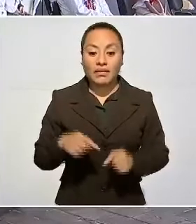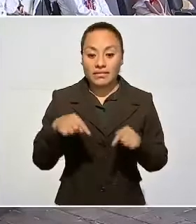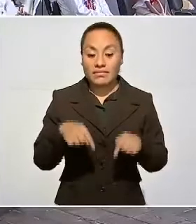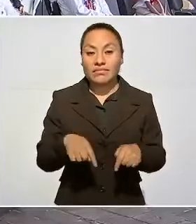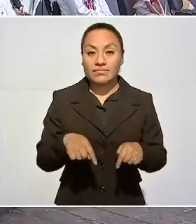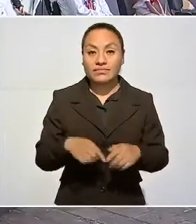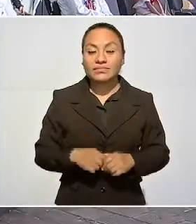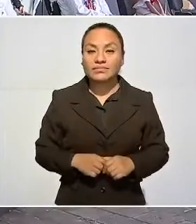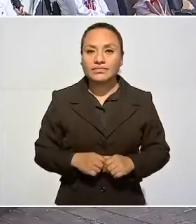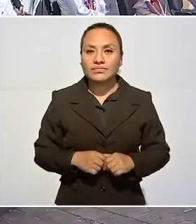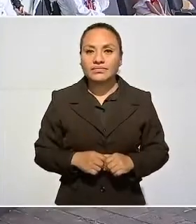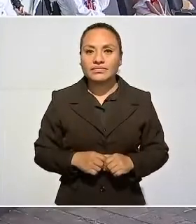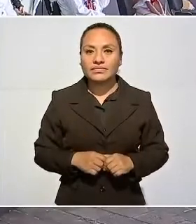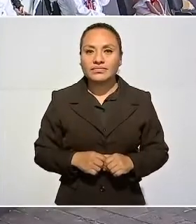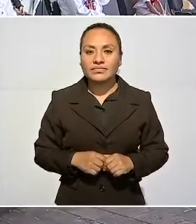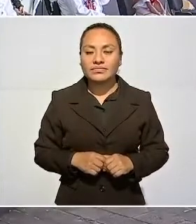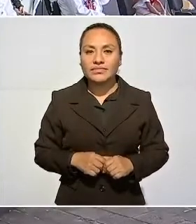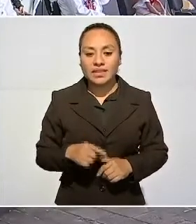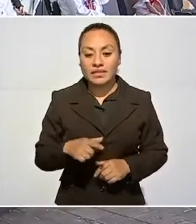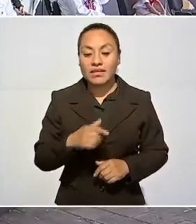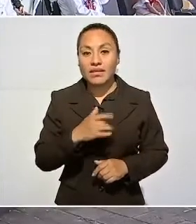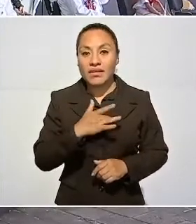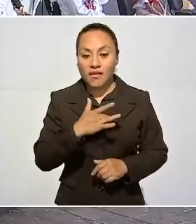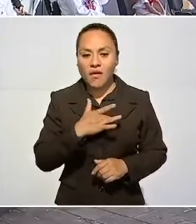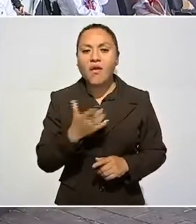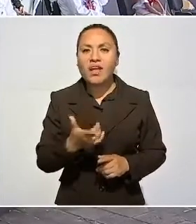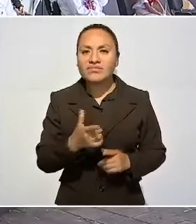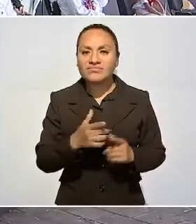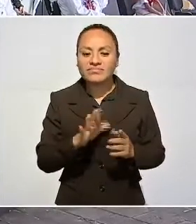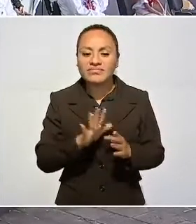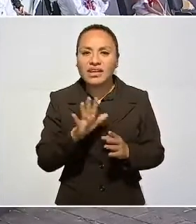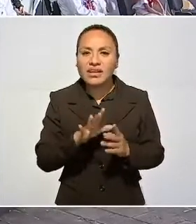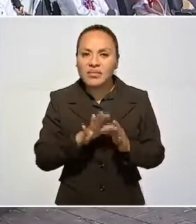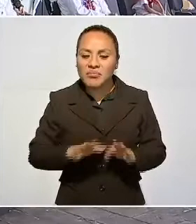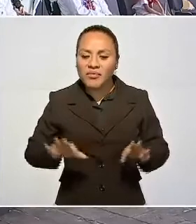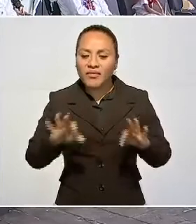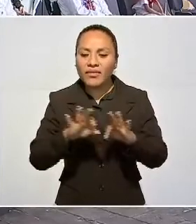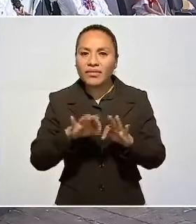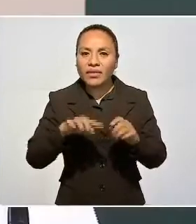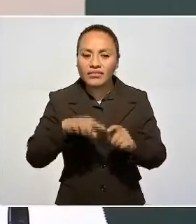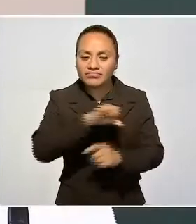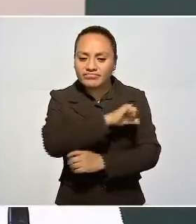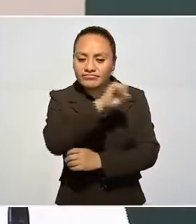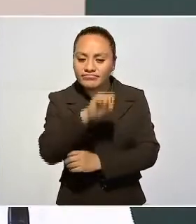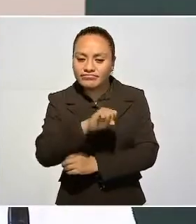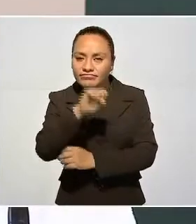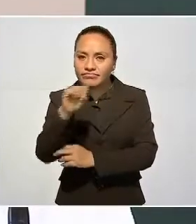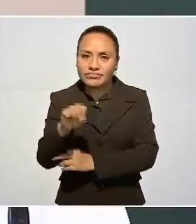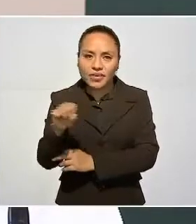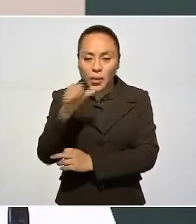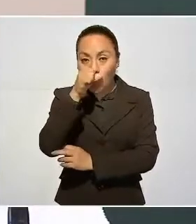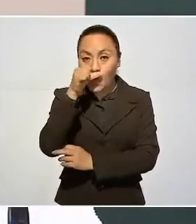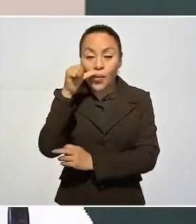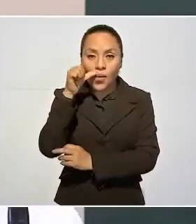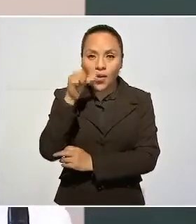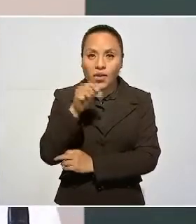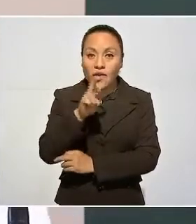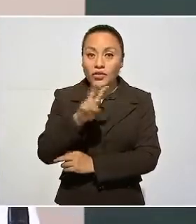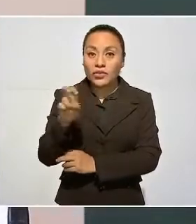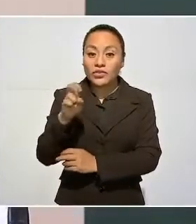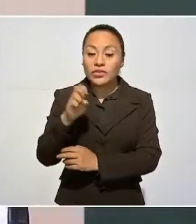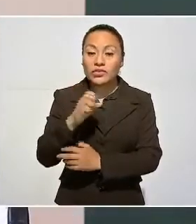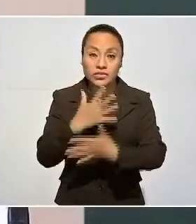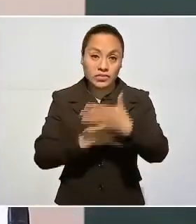Aquí, en el corazón de la Sierra Juárez, para conmemorar el